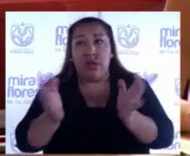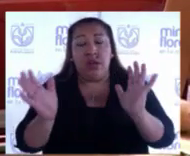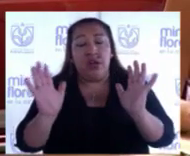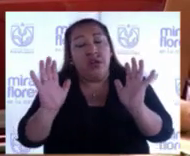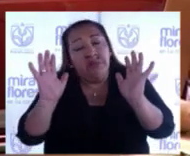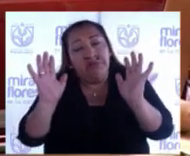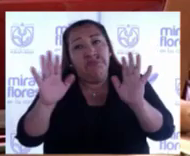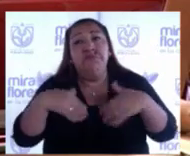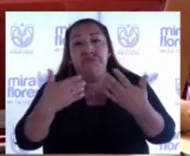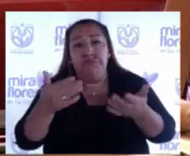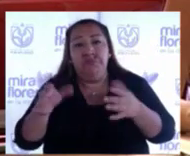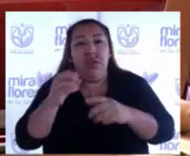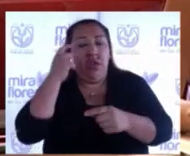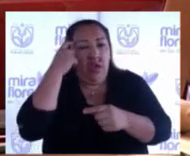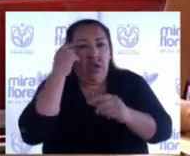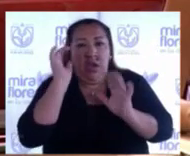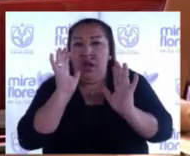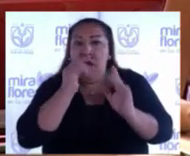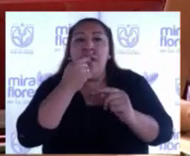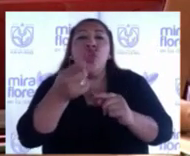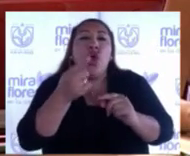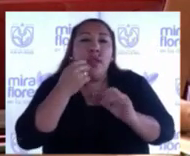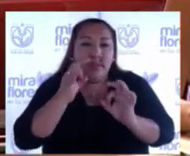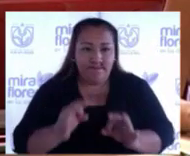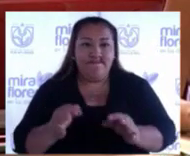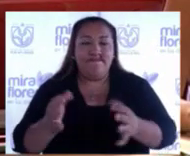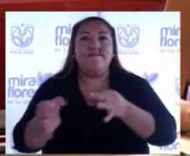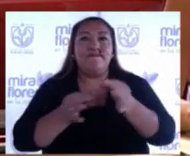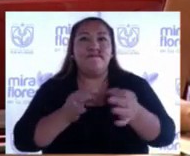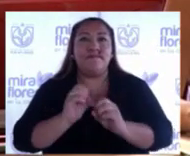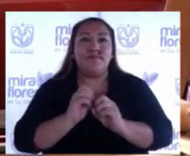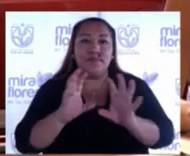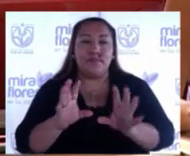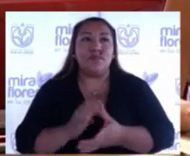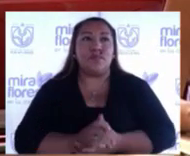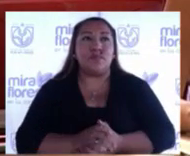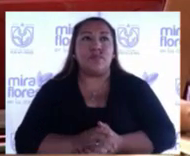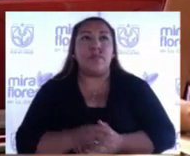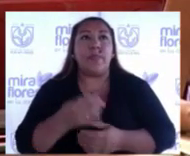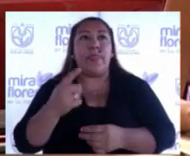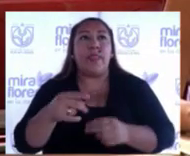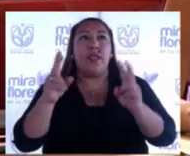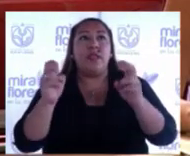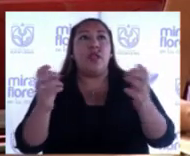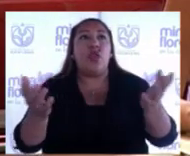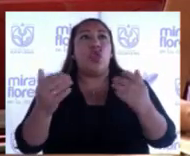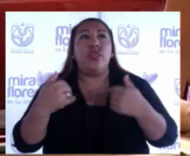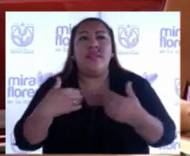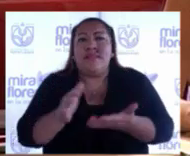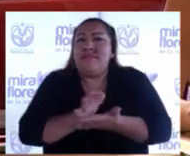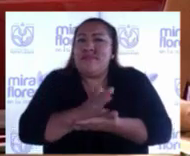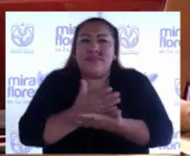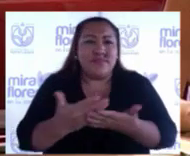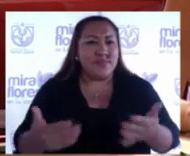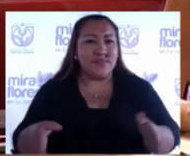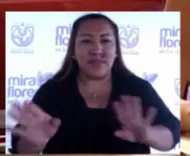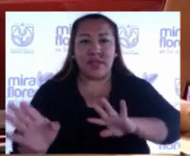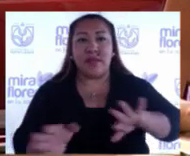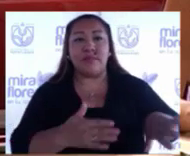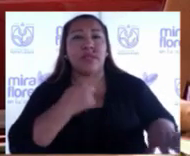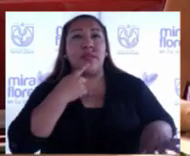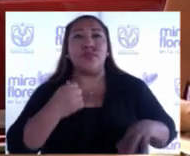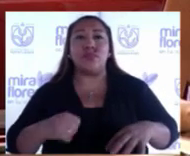ser el caso. Pero reitero, expreso, digo que es un asunto donde no tiene nada que hacer la